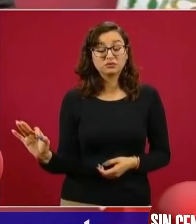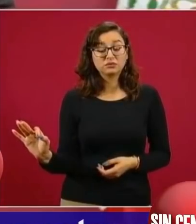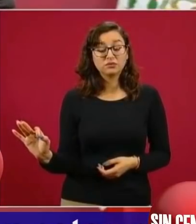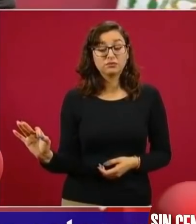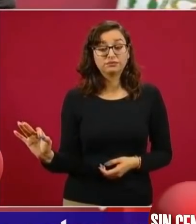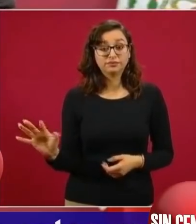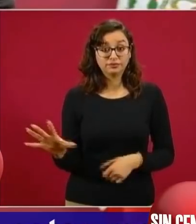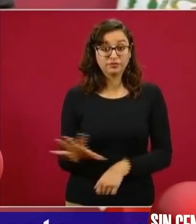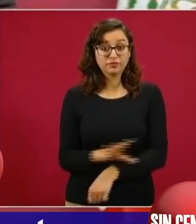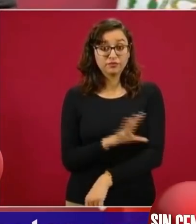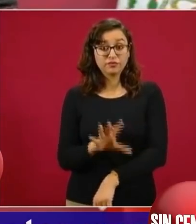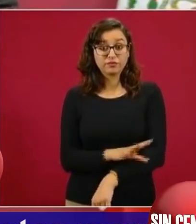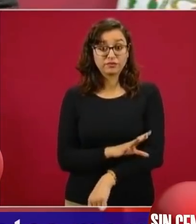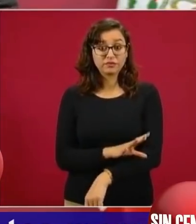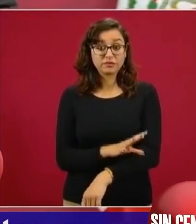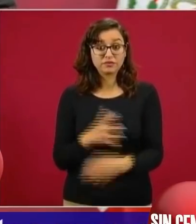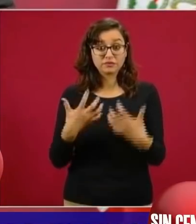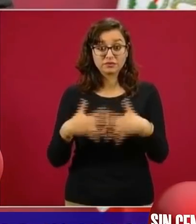que se produce en el país